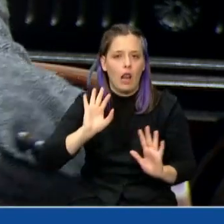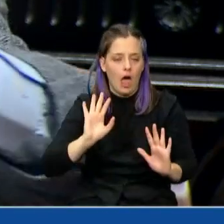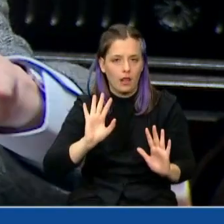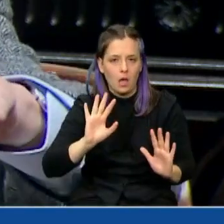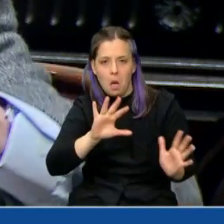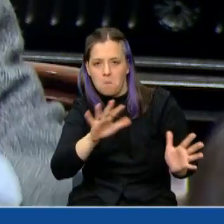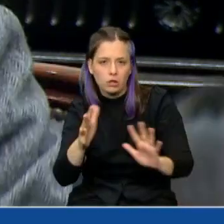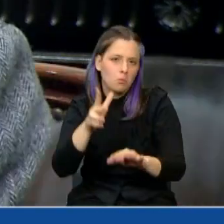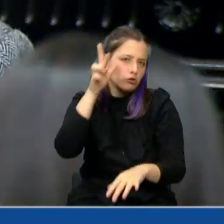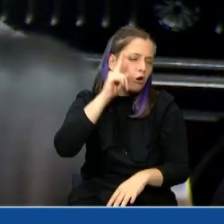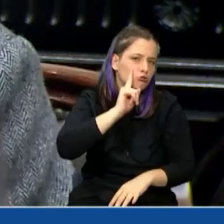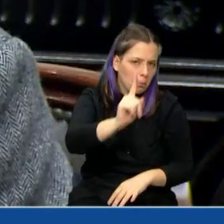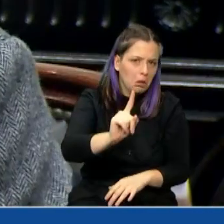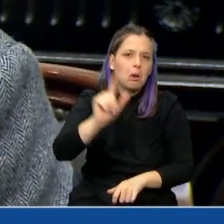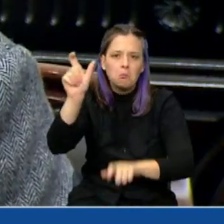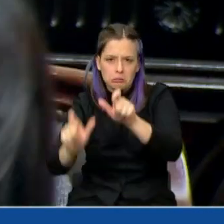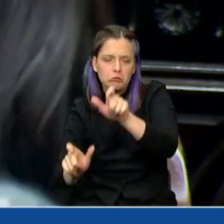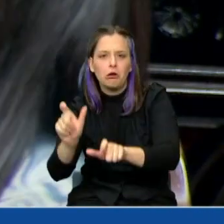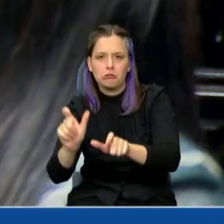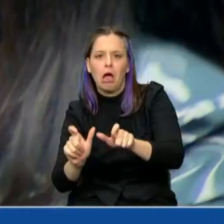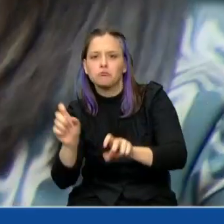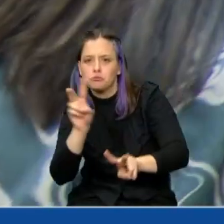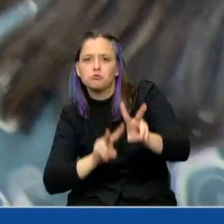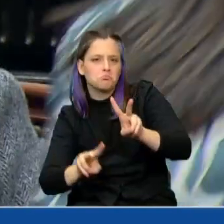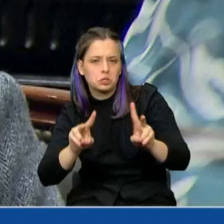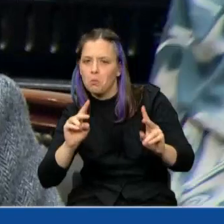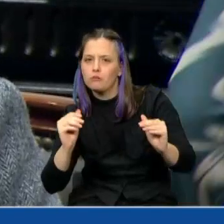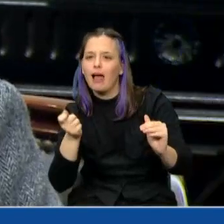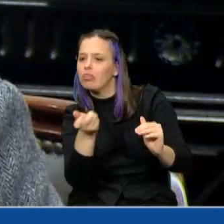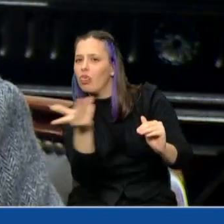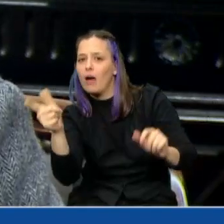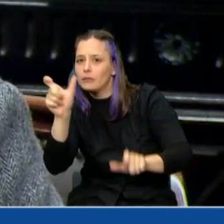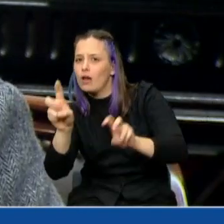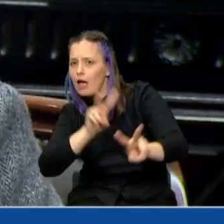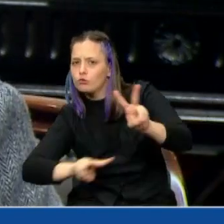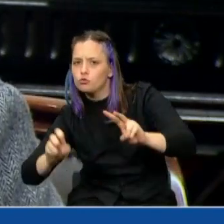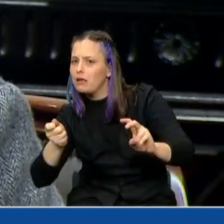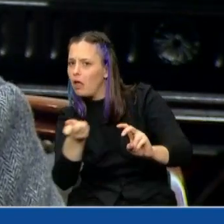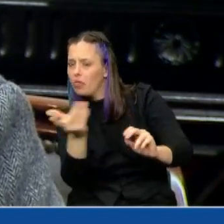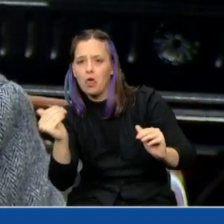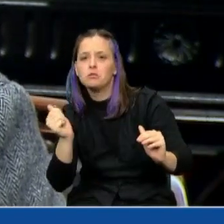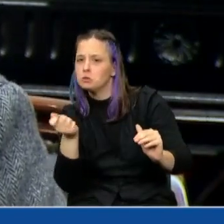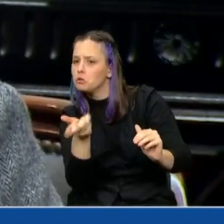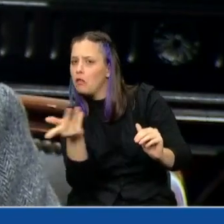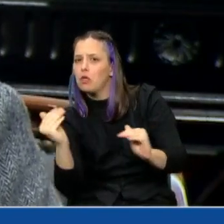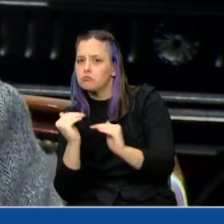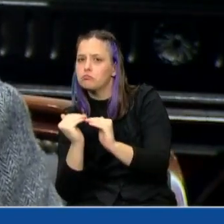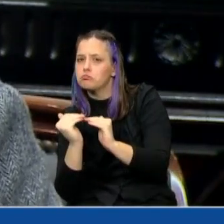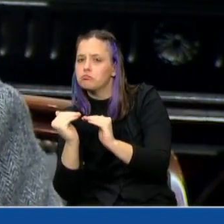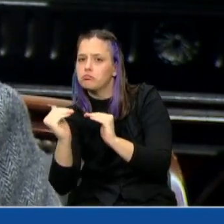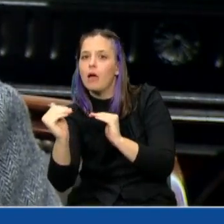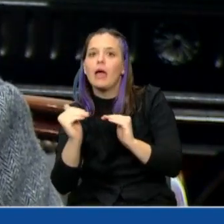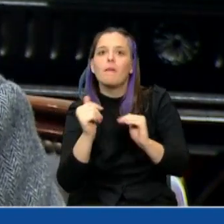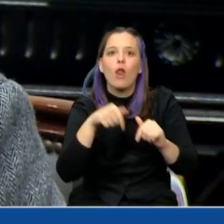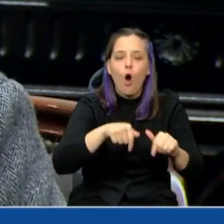en una oferta más o menos permanente. Hoy en día esa oferta ha bajado muy por debajo de